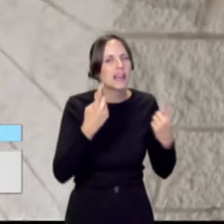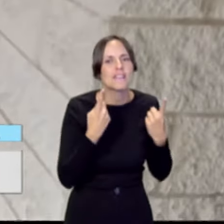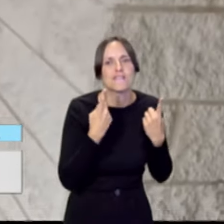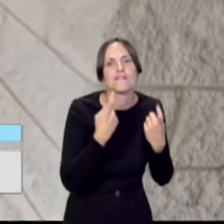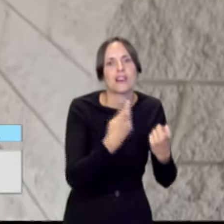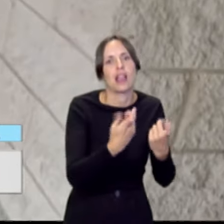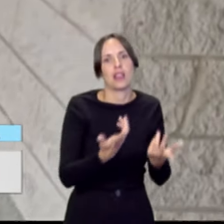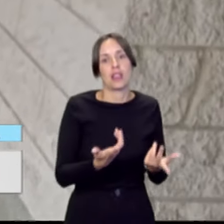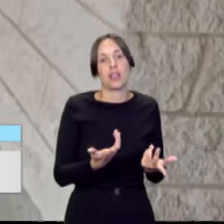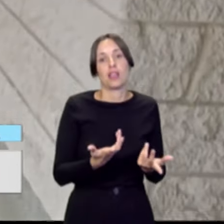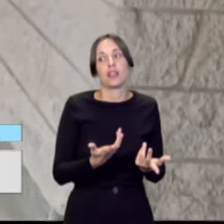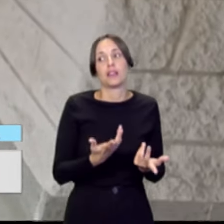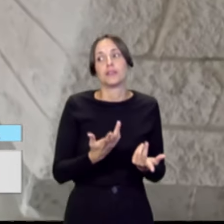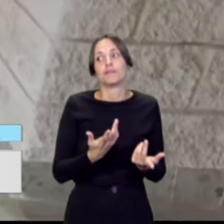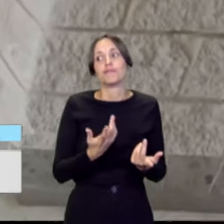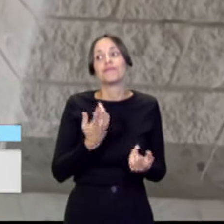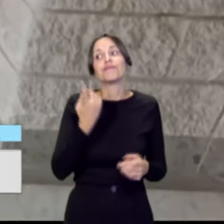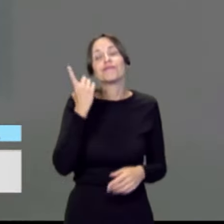formas en donde hacen